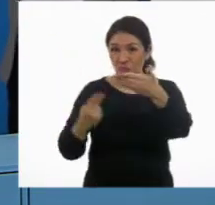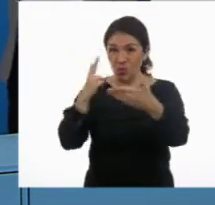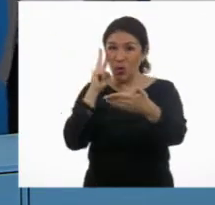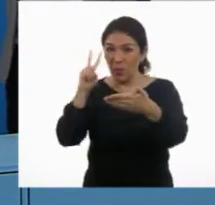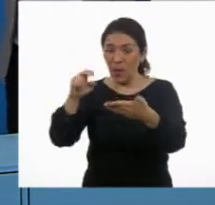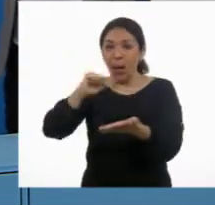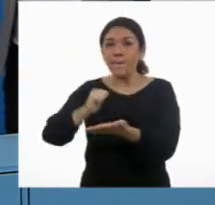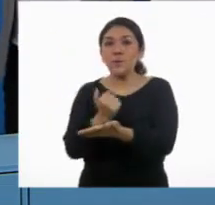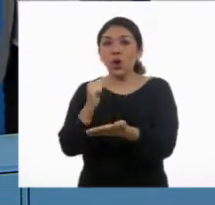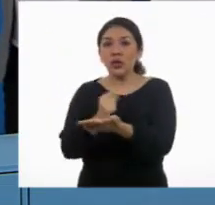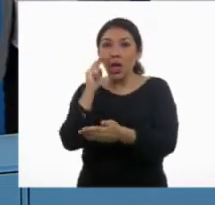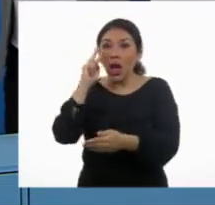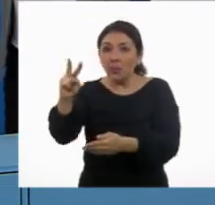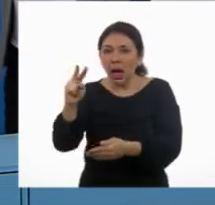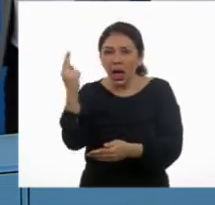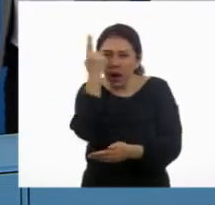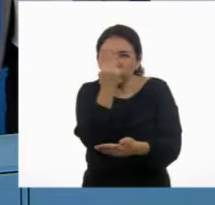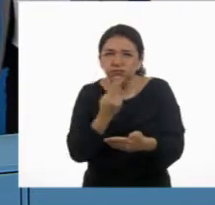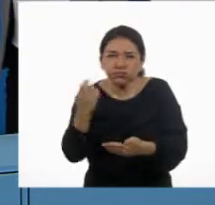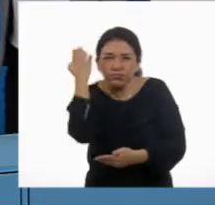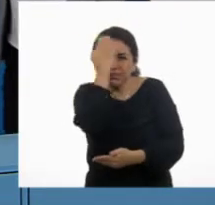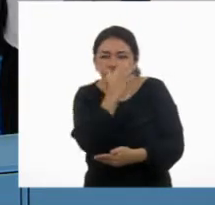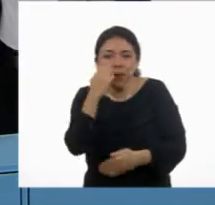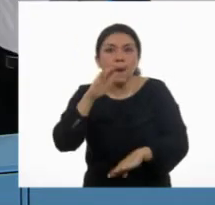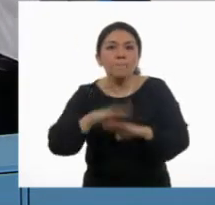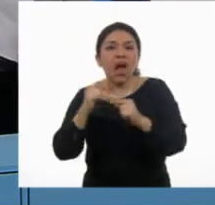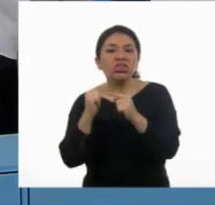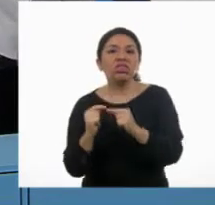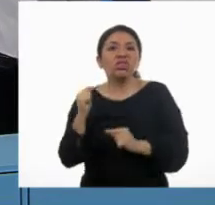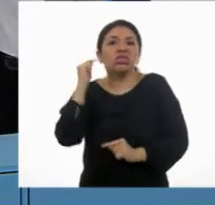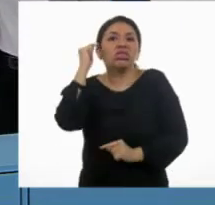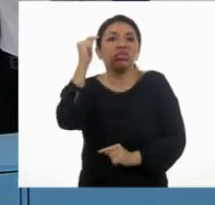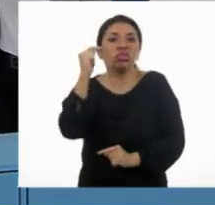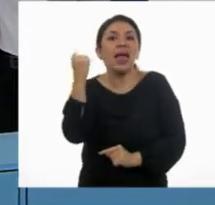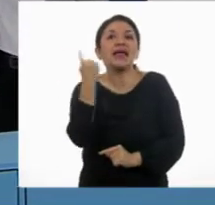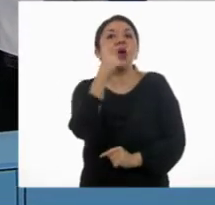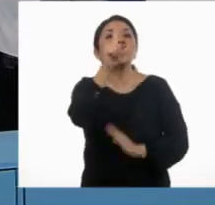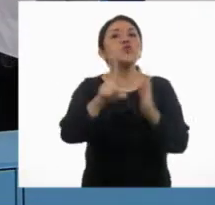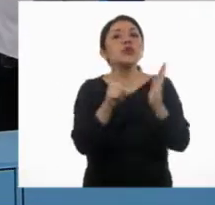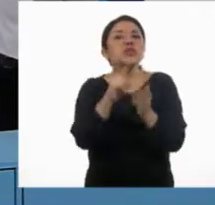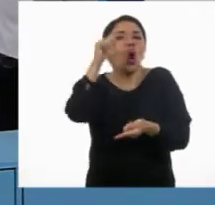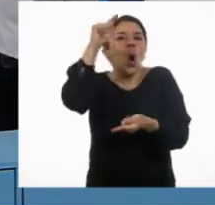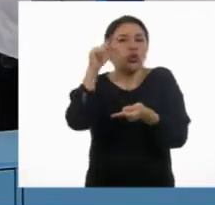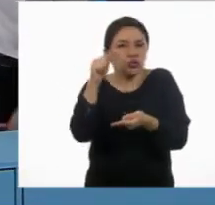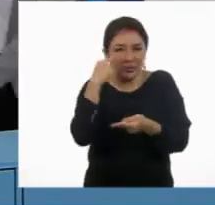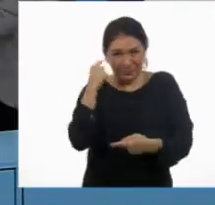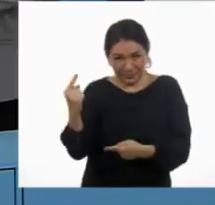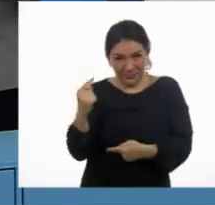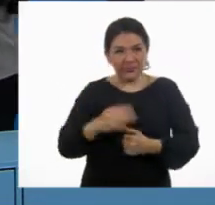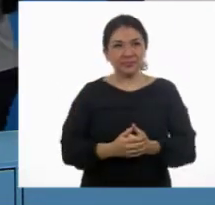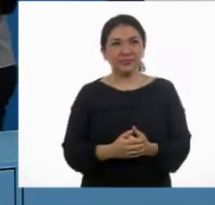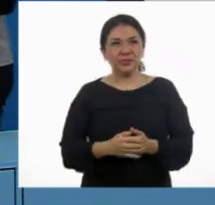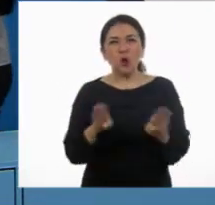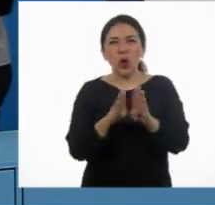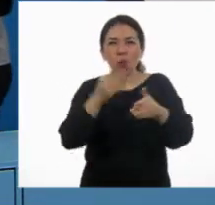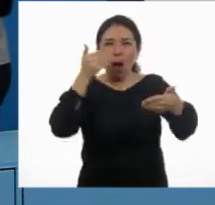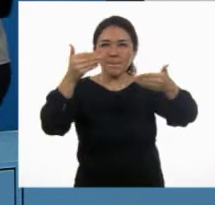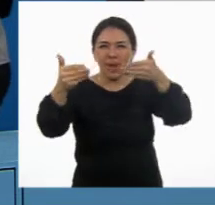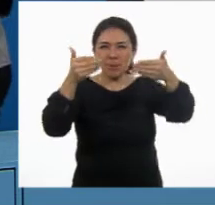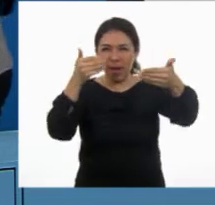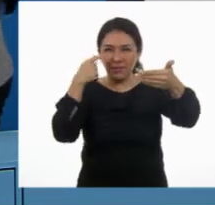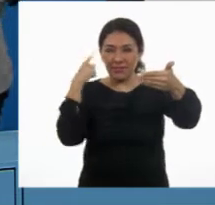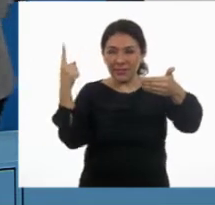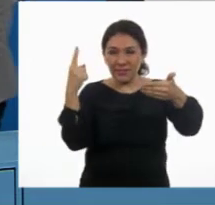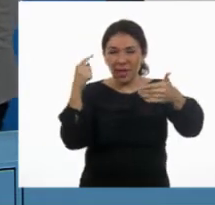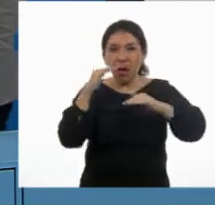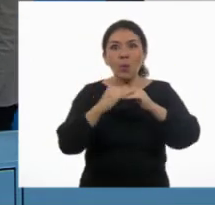nuestra botella que, si se dan cuenta, es más grande que la de litro. Miren, la voy a comparar. ¿Ya vieron que